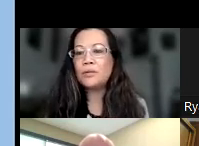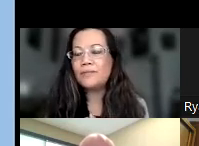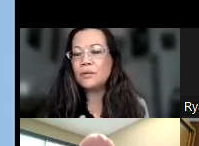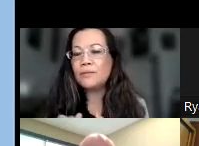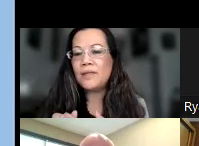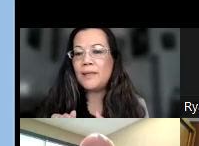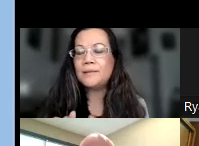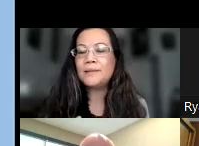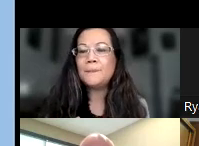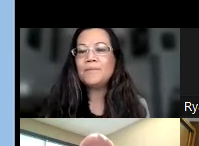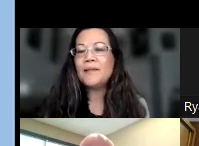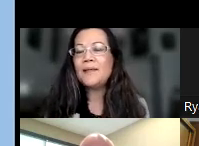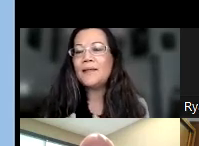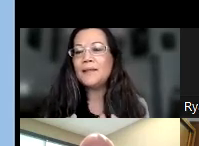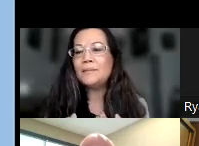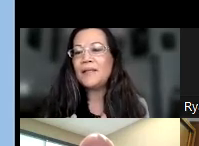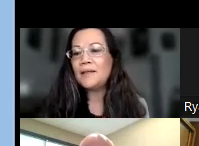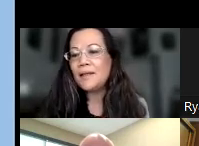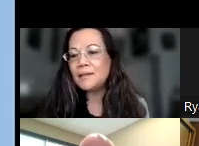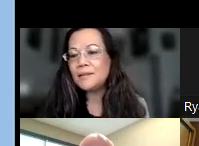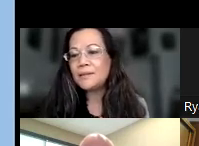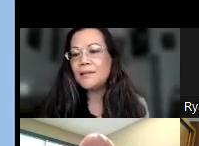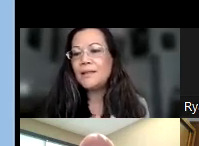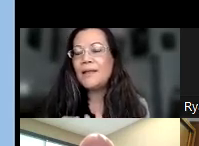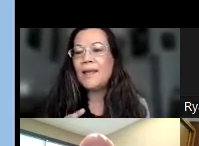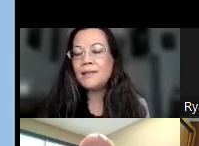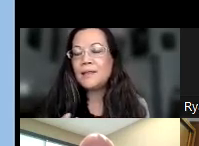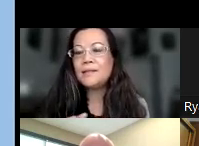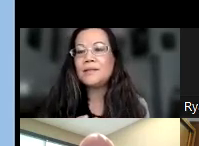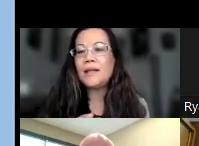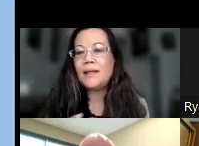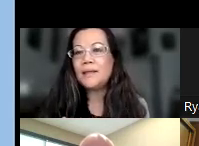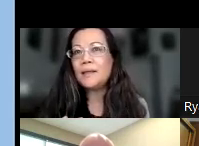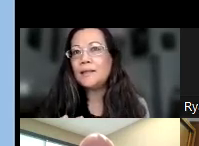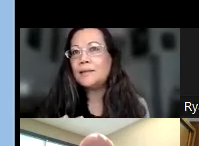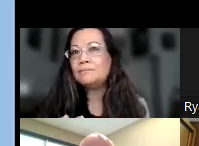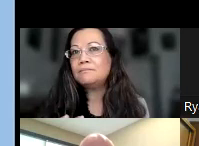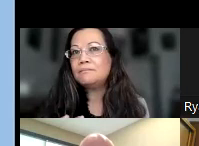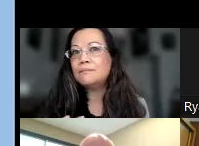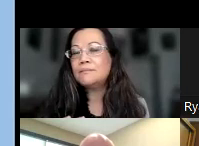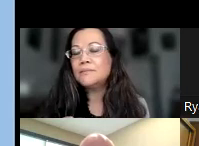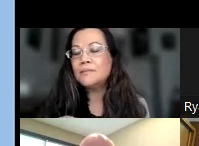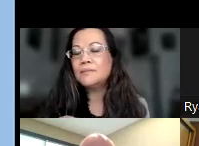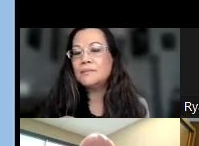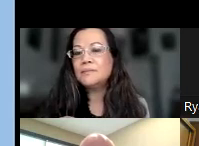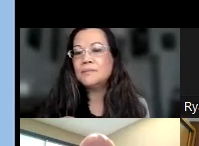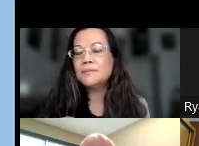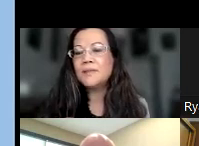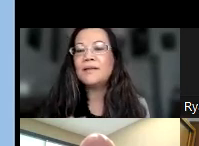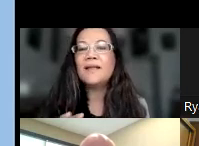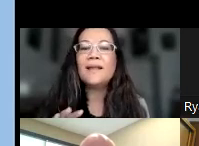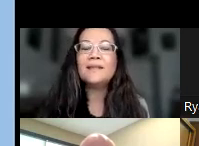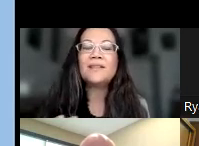Y no va a haber un video de 20 videos que van a estar en inglés, 8 en inglés,